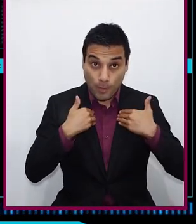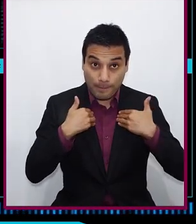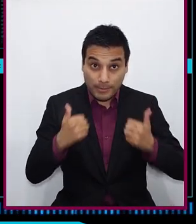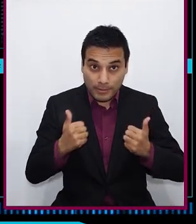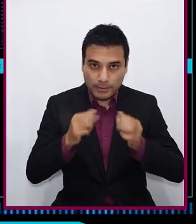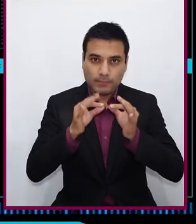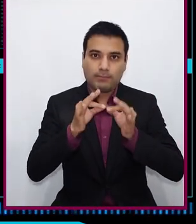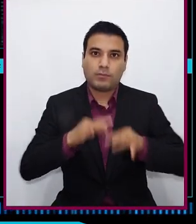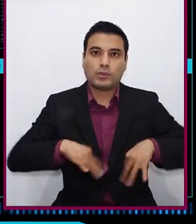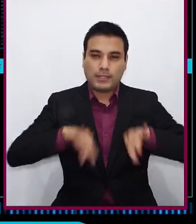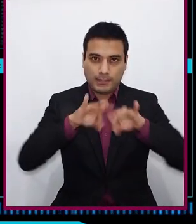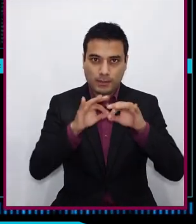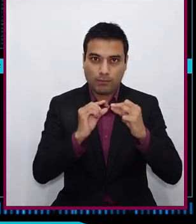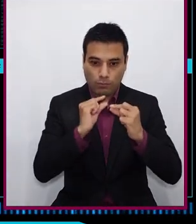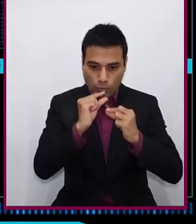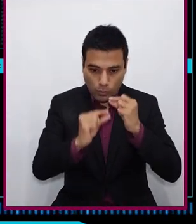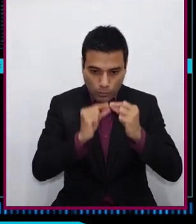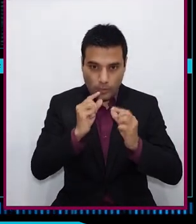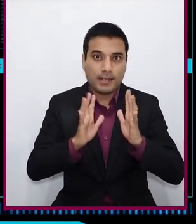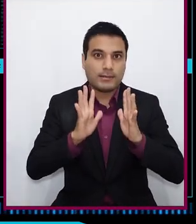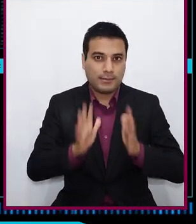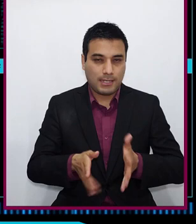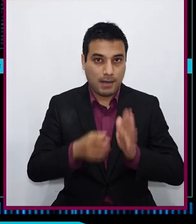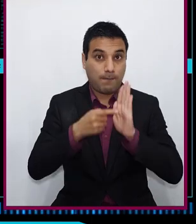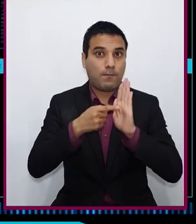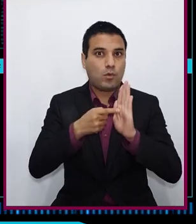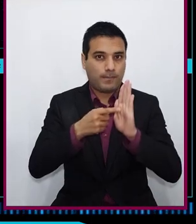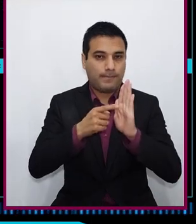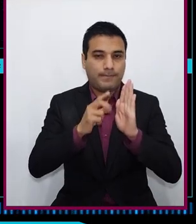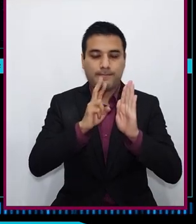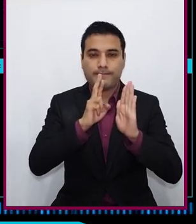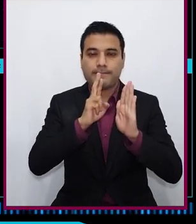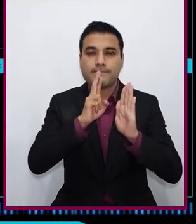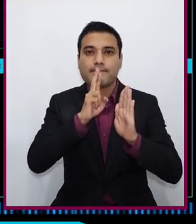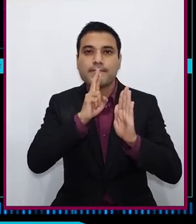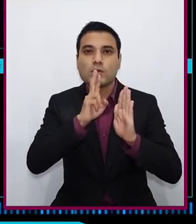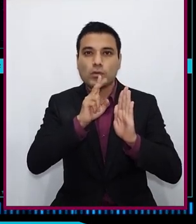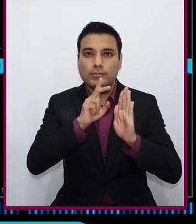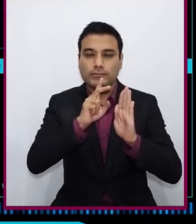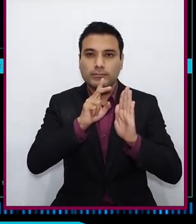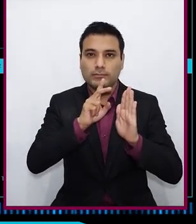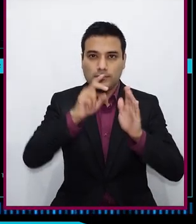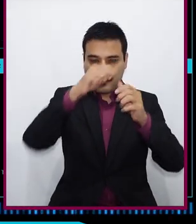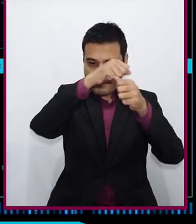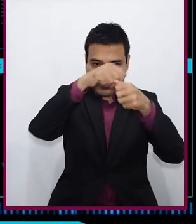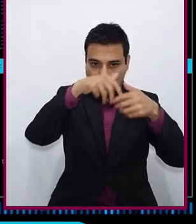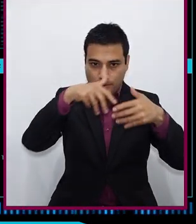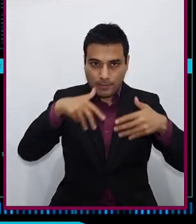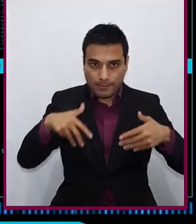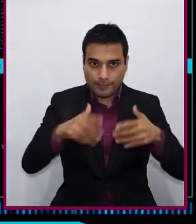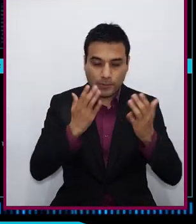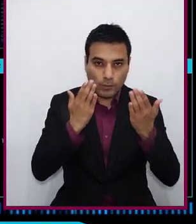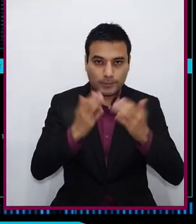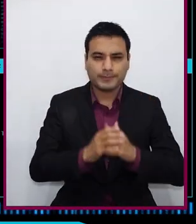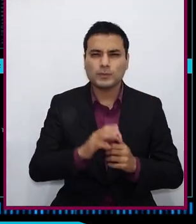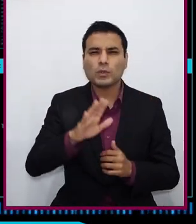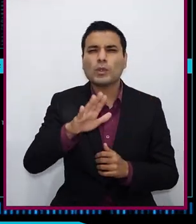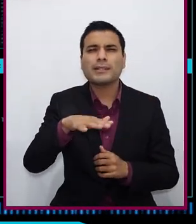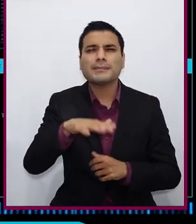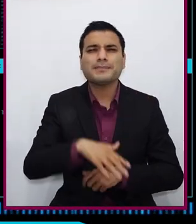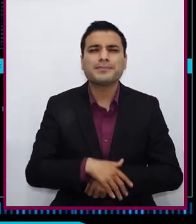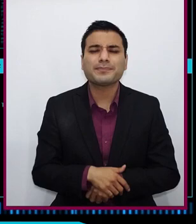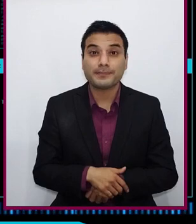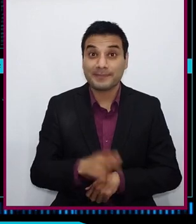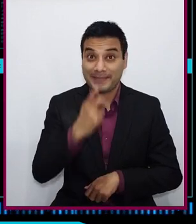lo sé todo lo que incluye va a involucrar este programa no al ir entendiendo lo es decir es importante porque vas empezando a